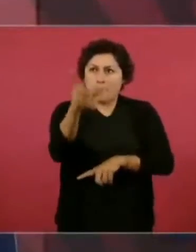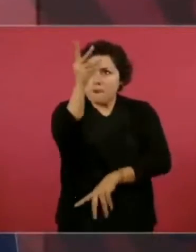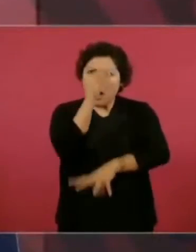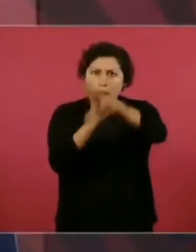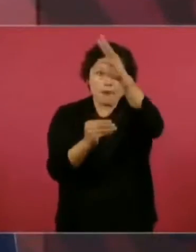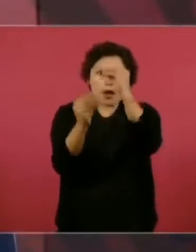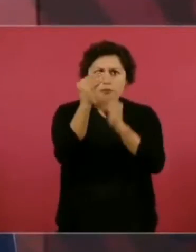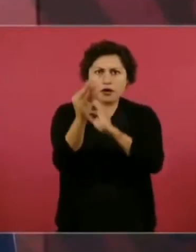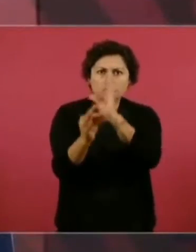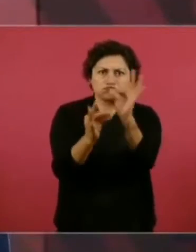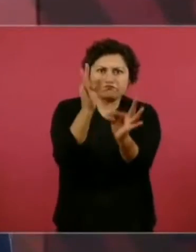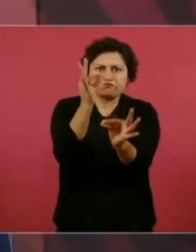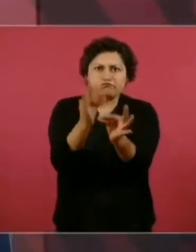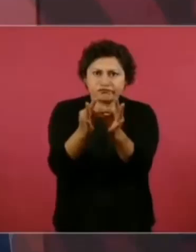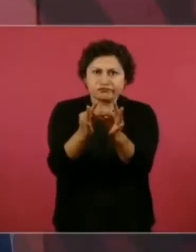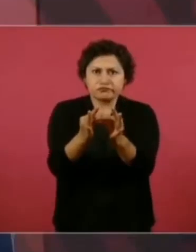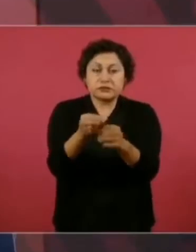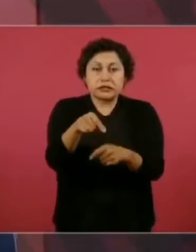capacitados,